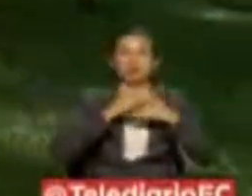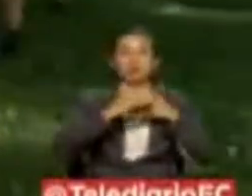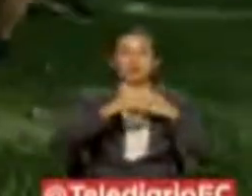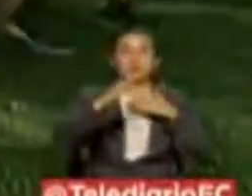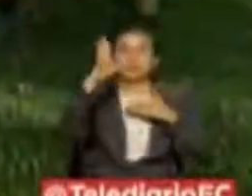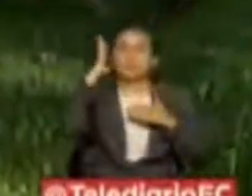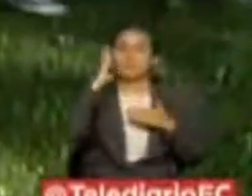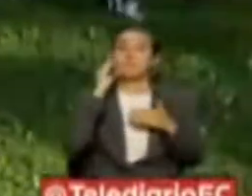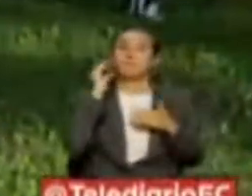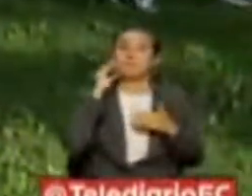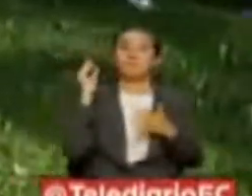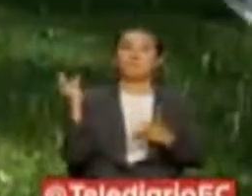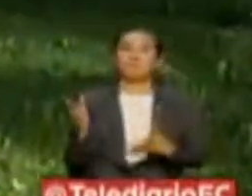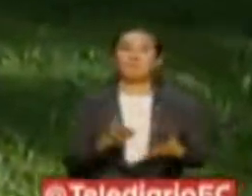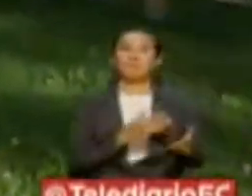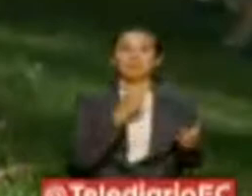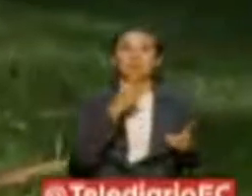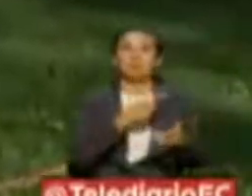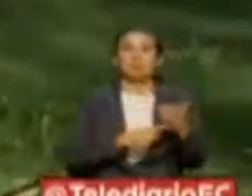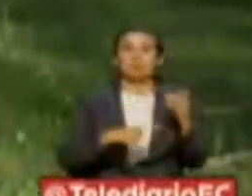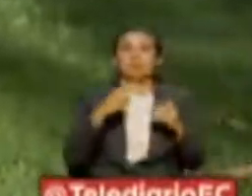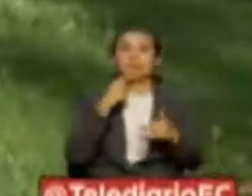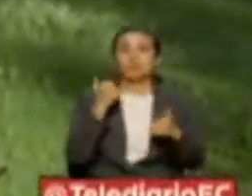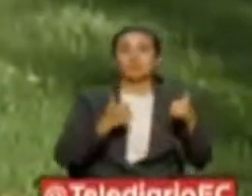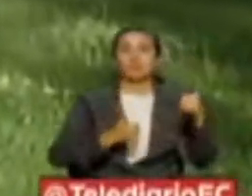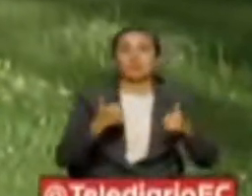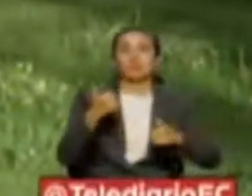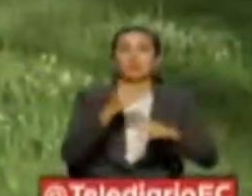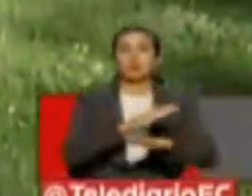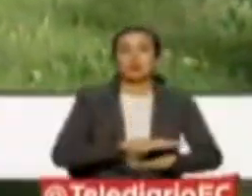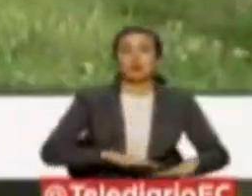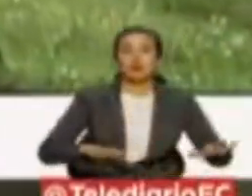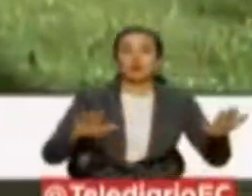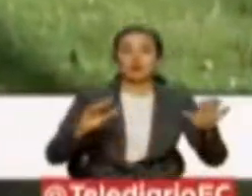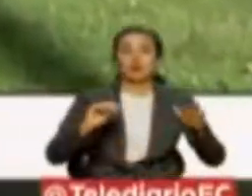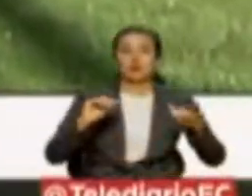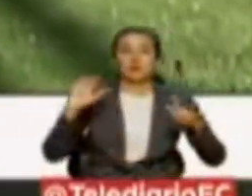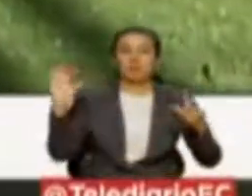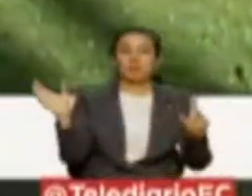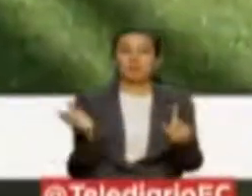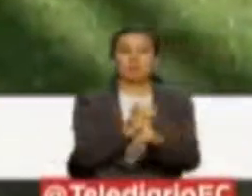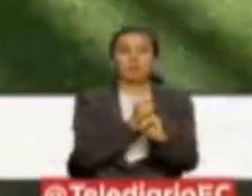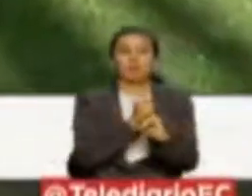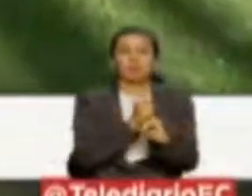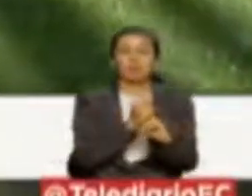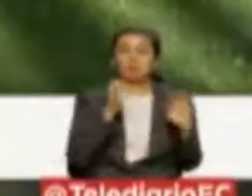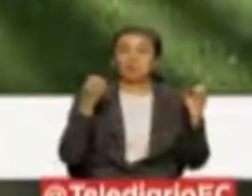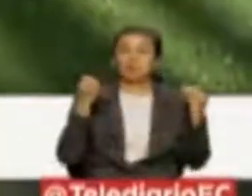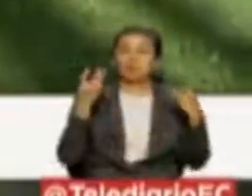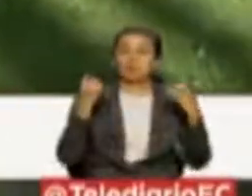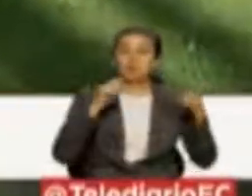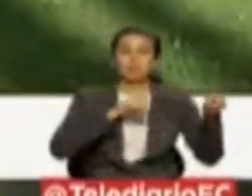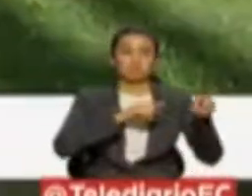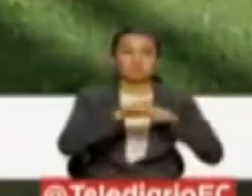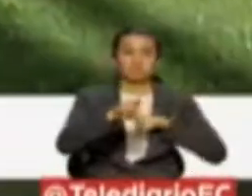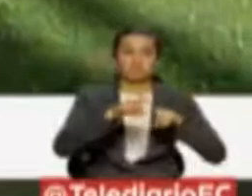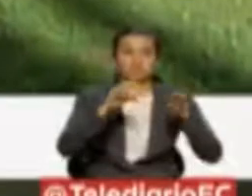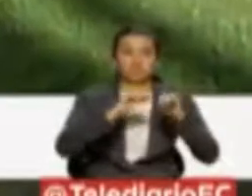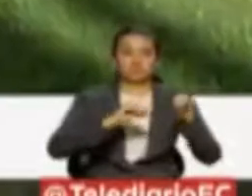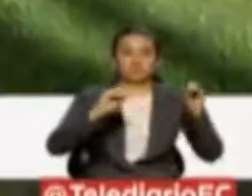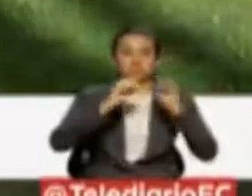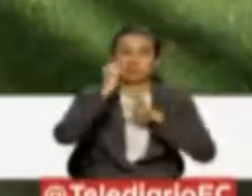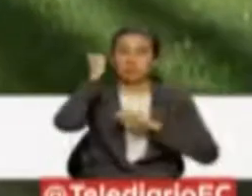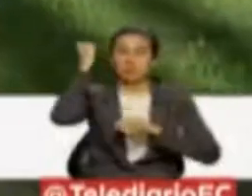trayectoria en lo que tiene que ver en el mundo del atletismo, pues campeona muchas veces de varias competencias importantes,